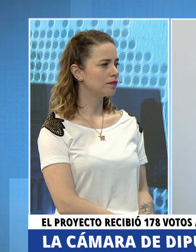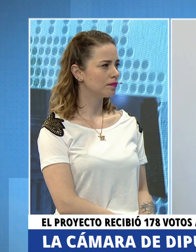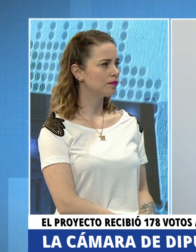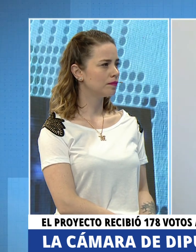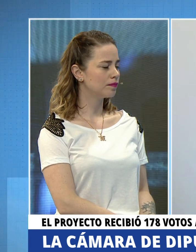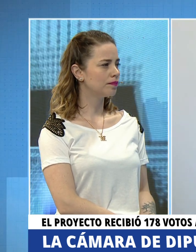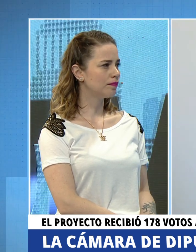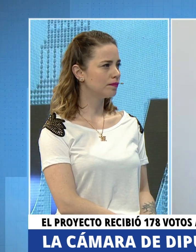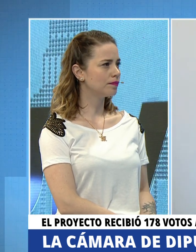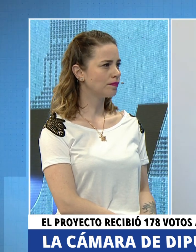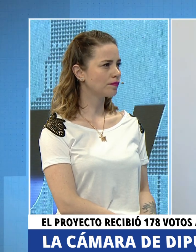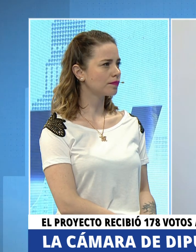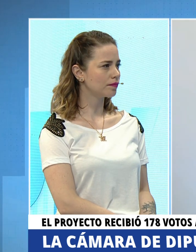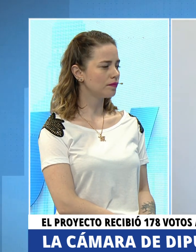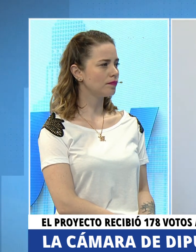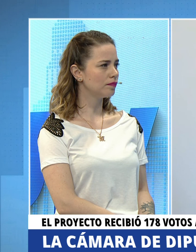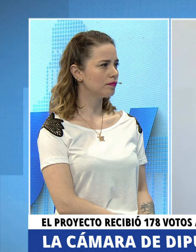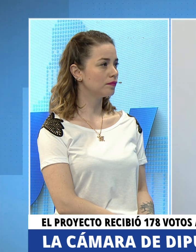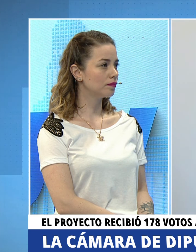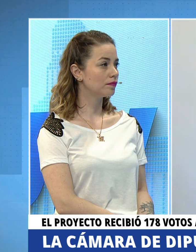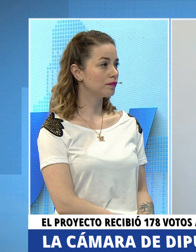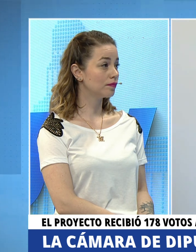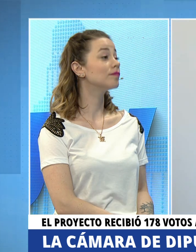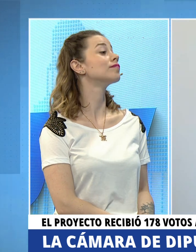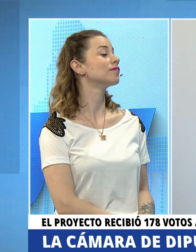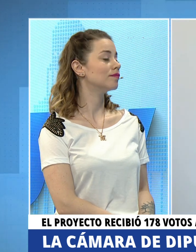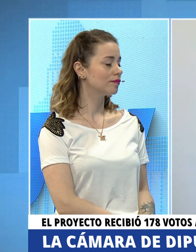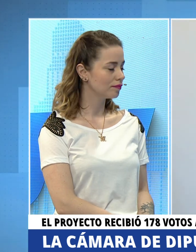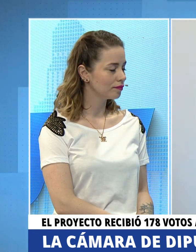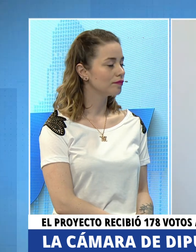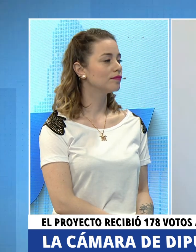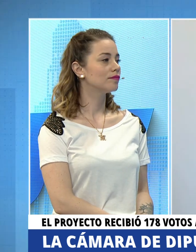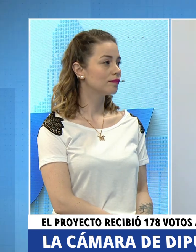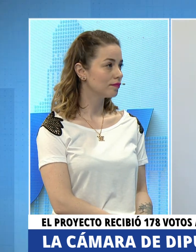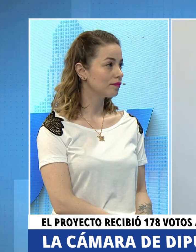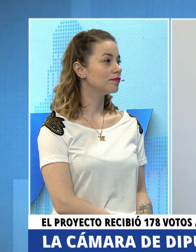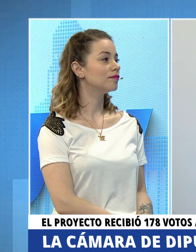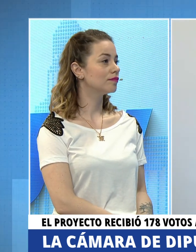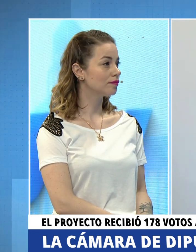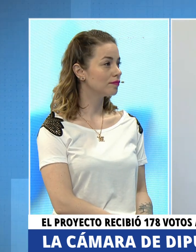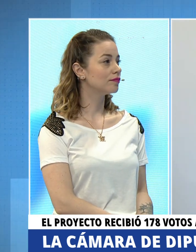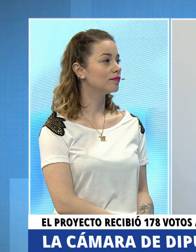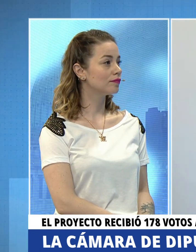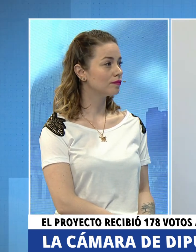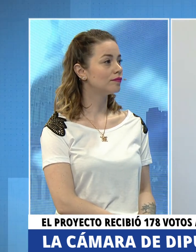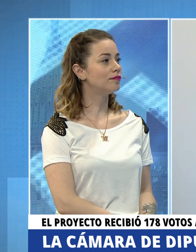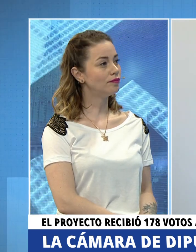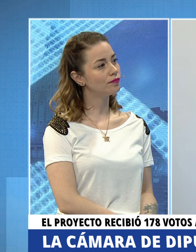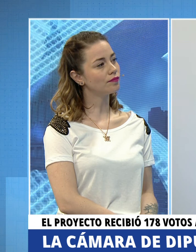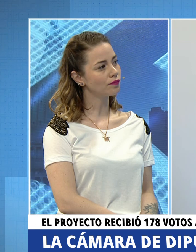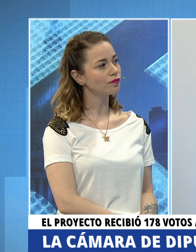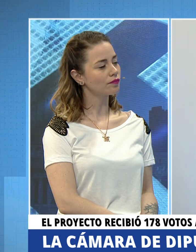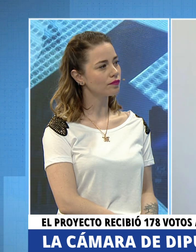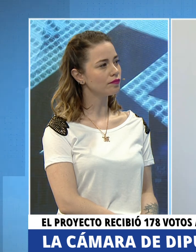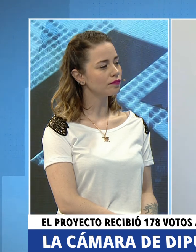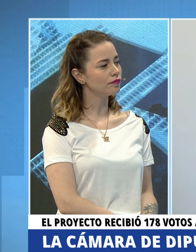Gutiérrez recordó cuando el gobernador de la Sota declaró a Río Cuarto, que es ahora una de las ciudades elegidas como capital